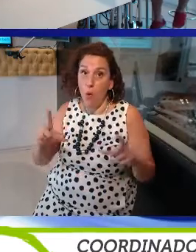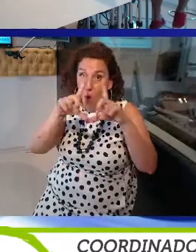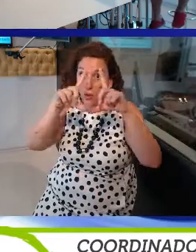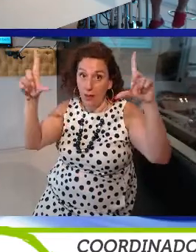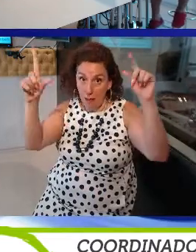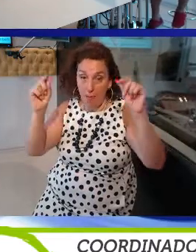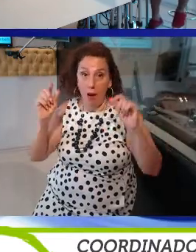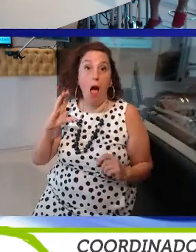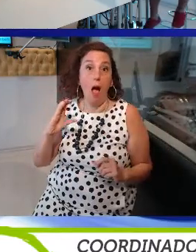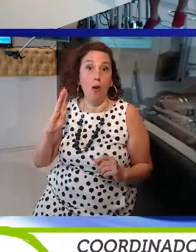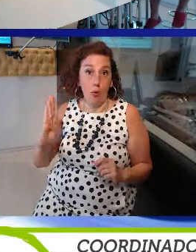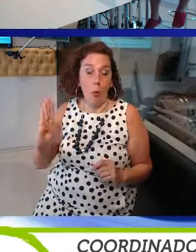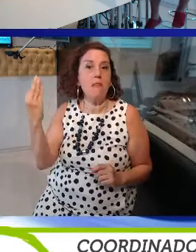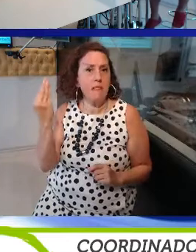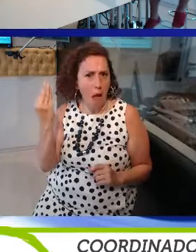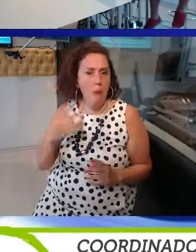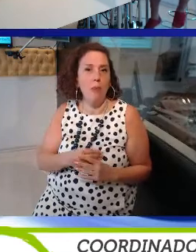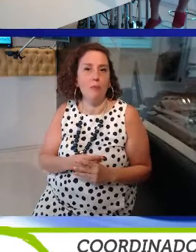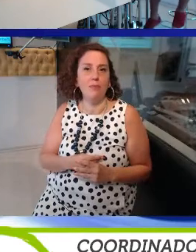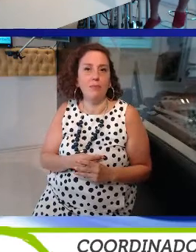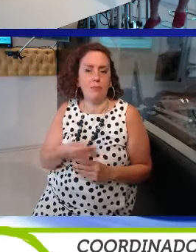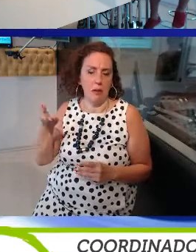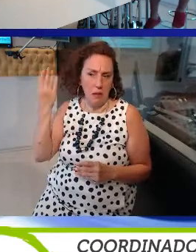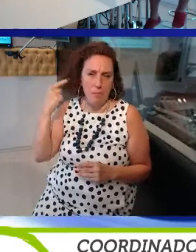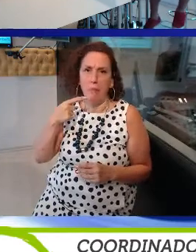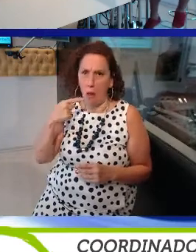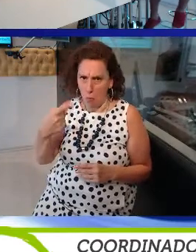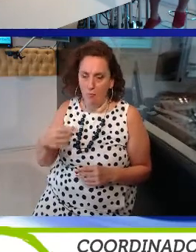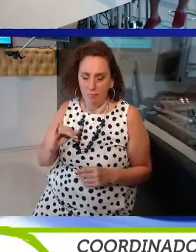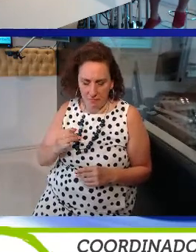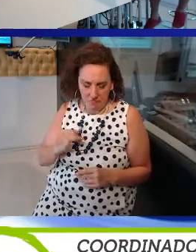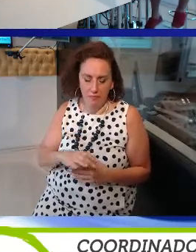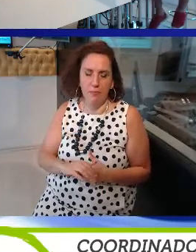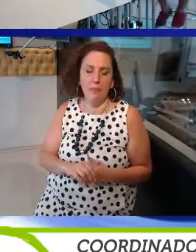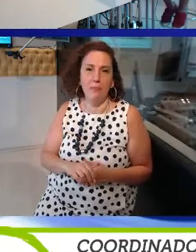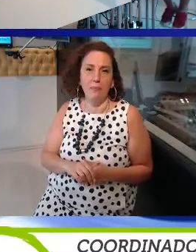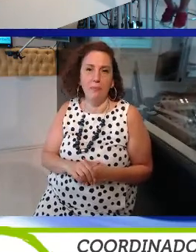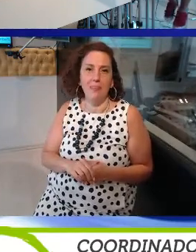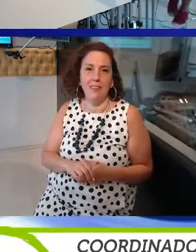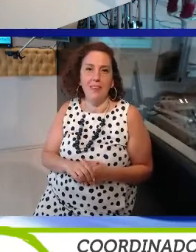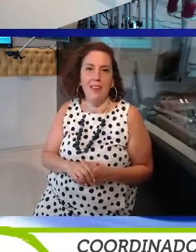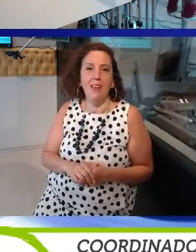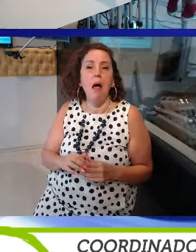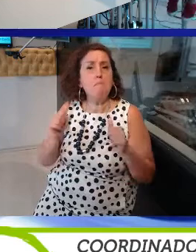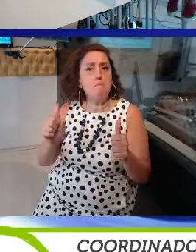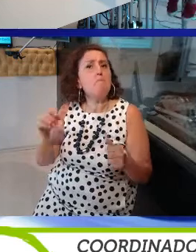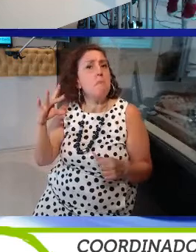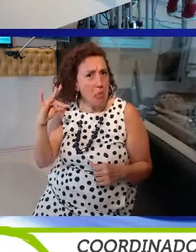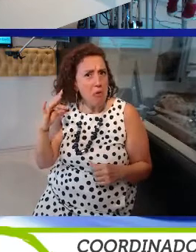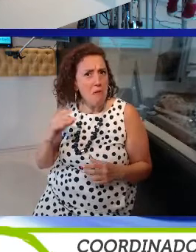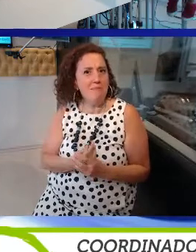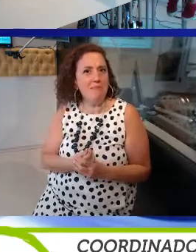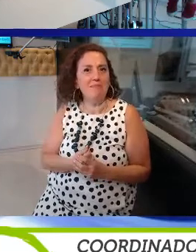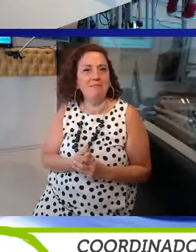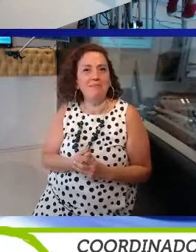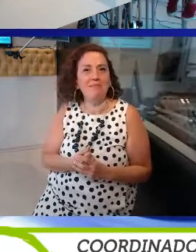lo tenés. ¿Ya habló Dieguito? Sí, el club de sábado. Hola, Diego. ¿Qué haces, Digote? ¿Cómo andás? Acá está, con que está la mía, señor.